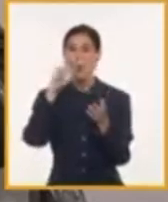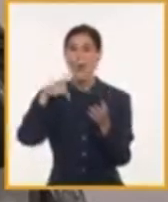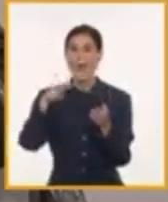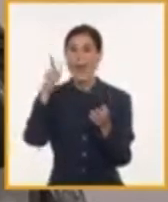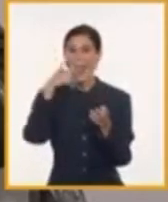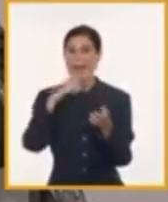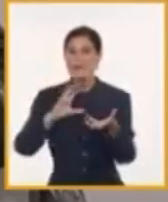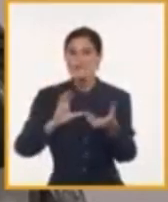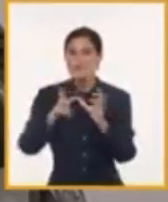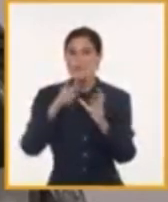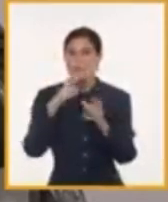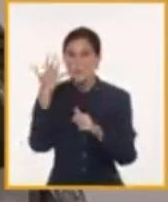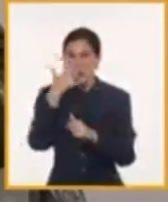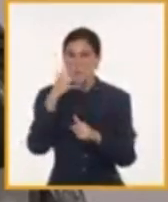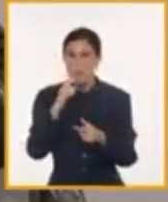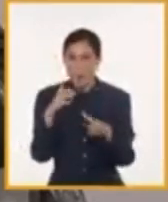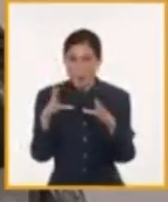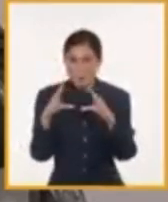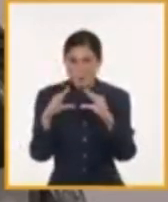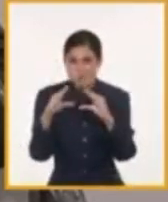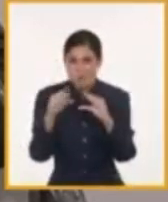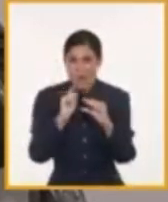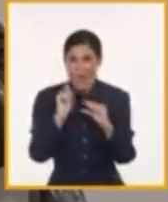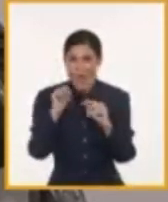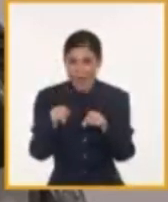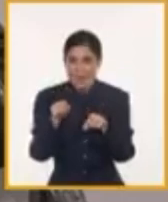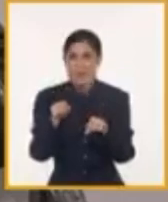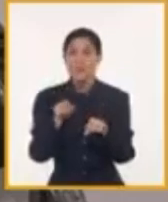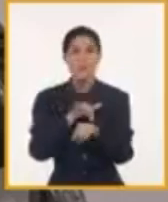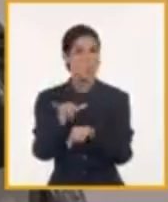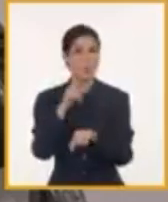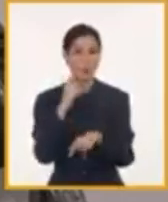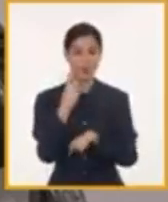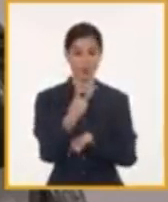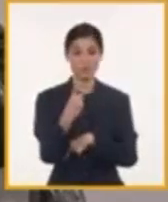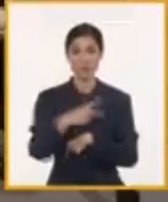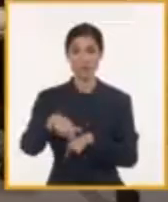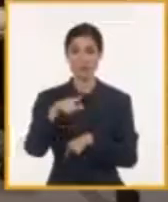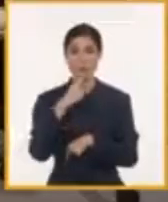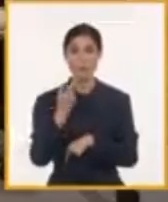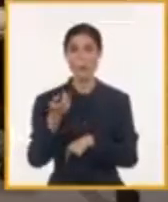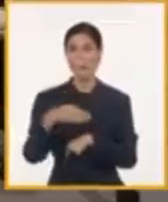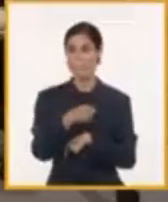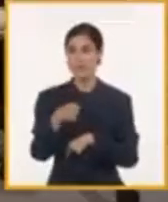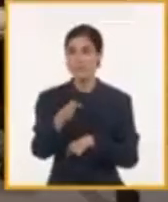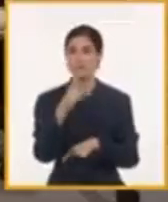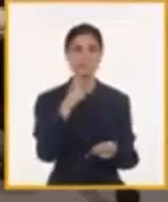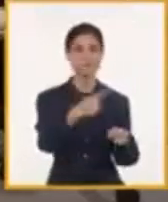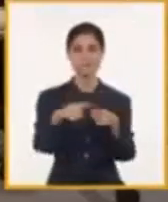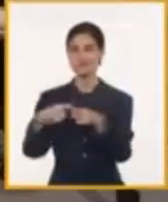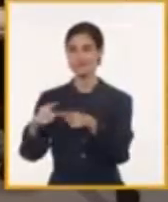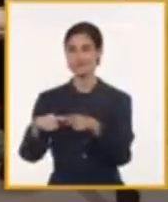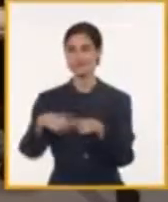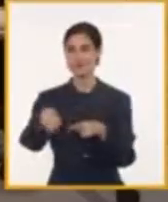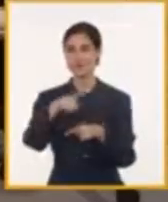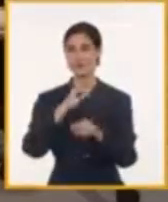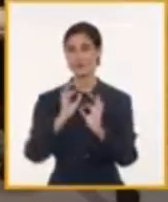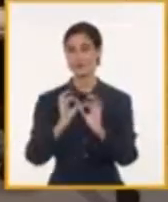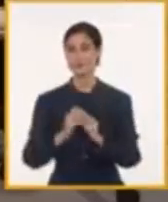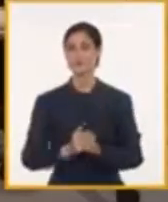y bivalvos marinos y de la camaronicultura. En este caso, eso, como usted